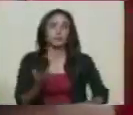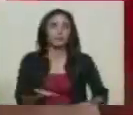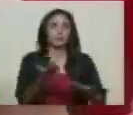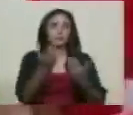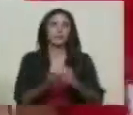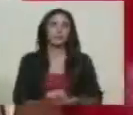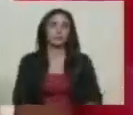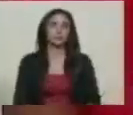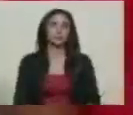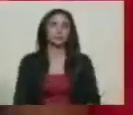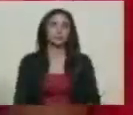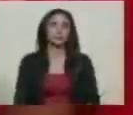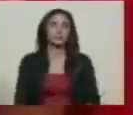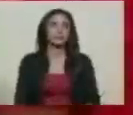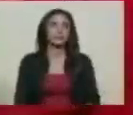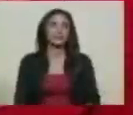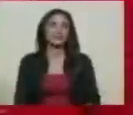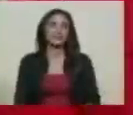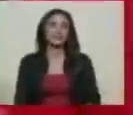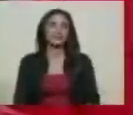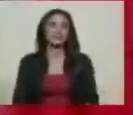comisionada nacional de mujeres.